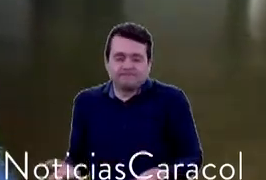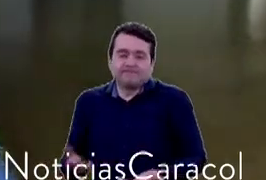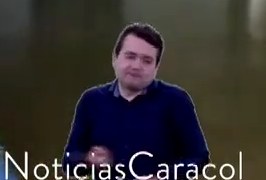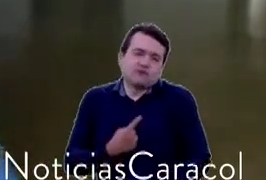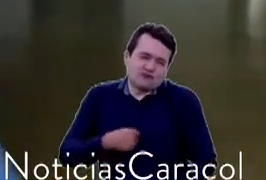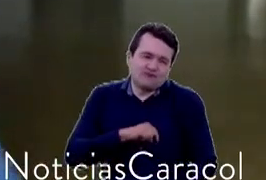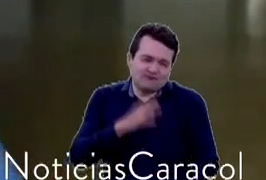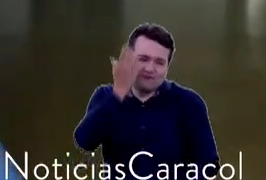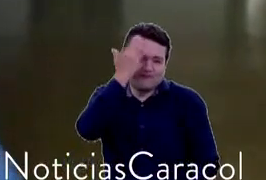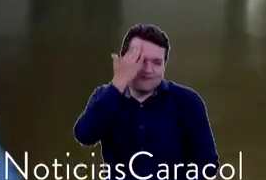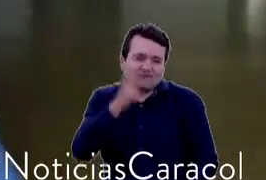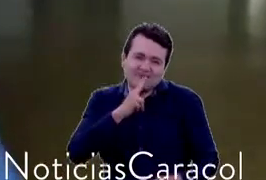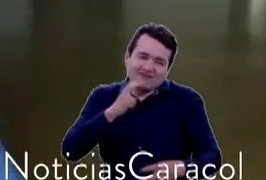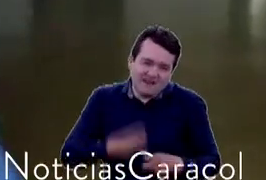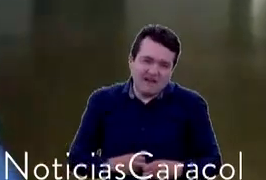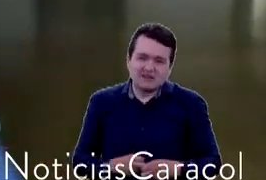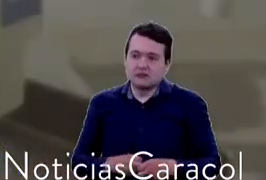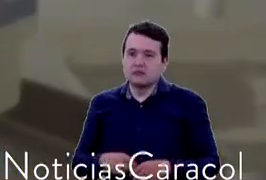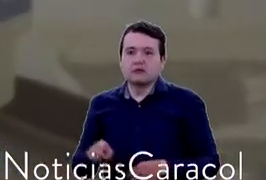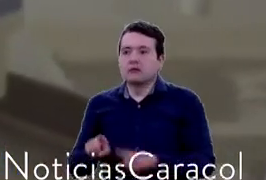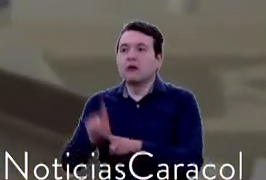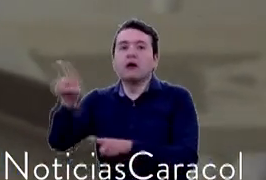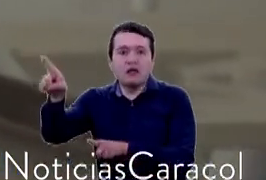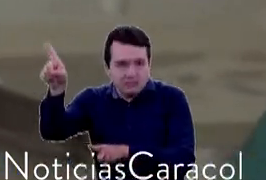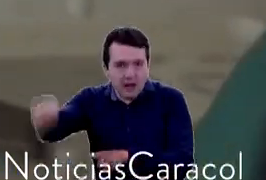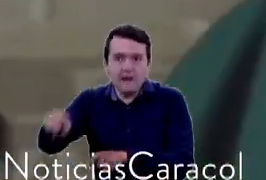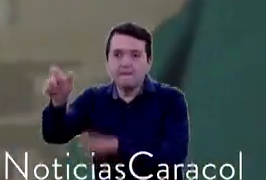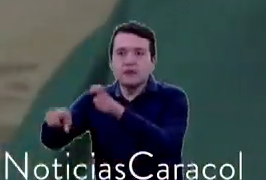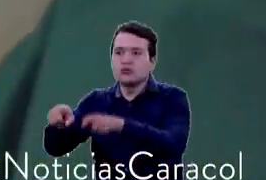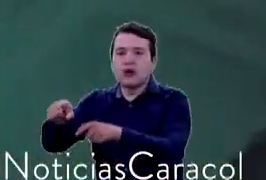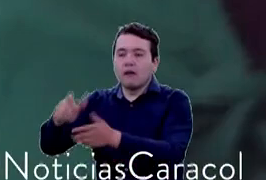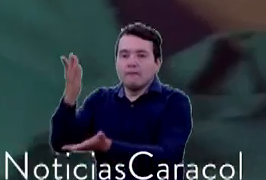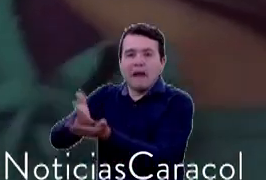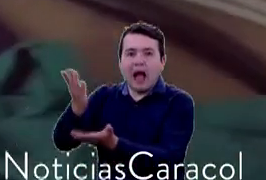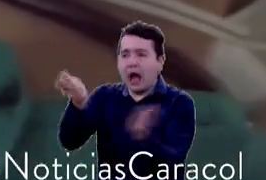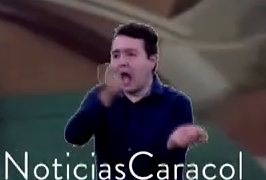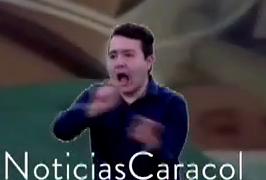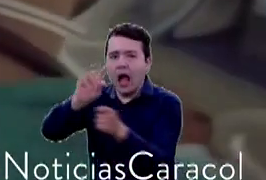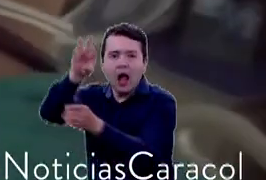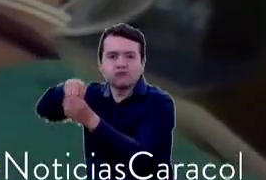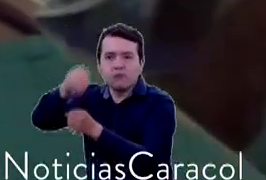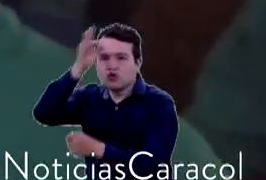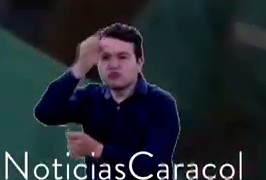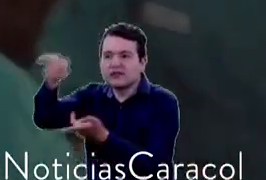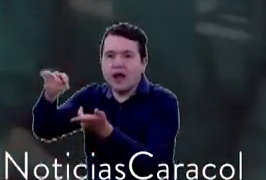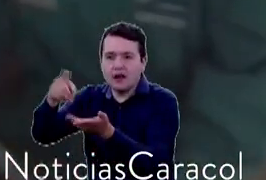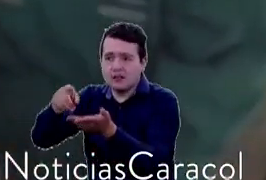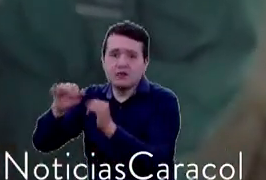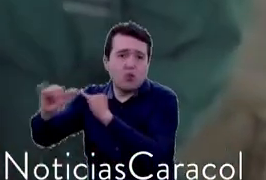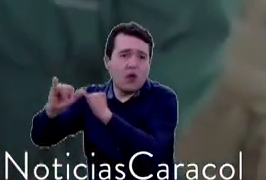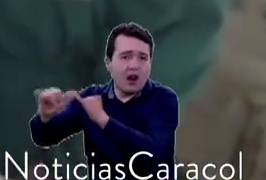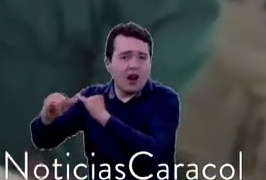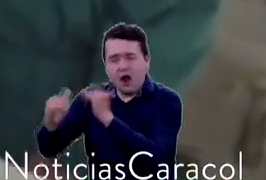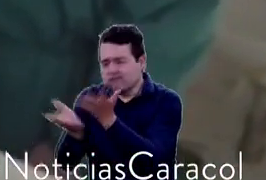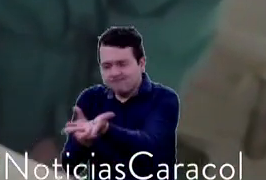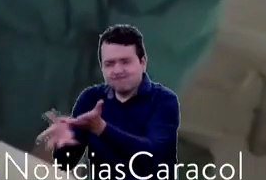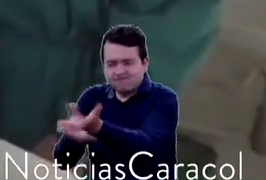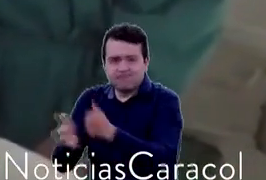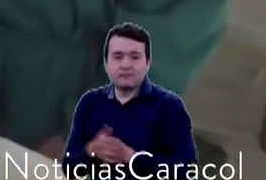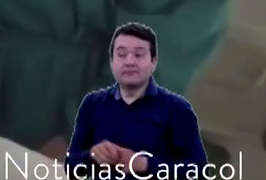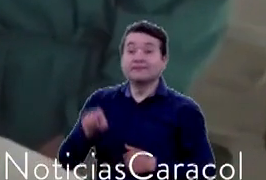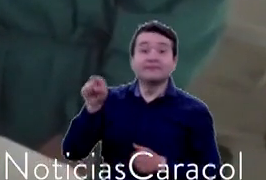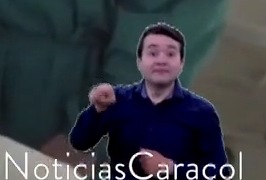difícil estar acá, pues para ellos también lo va a ser, estar lejos de su familia. Este virus no da tregua y los enfermos requieren asistencia médica